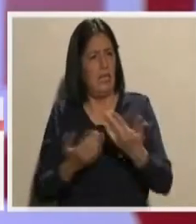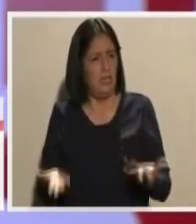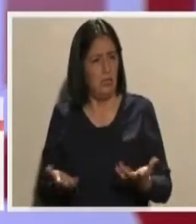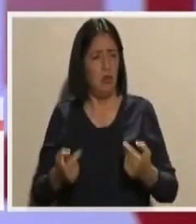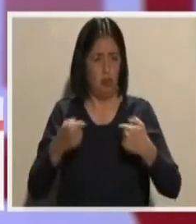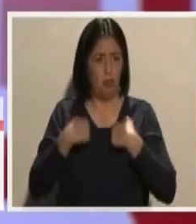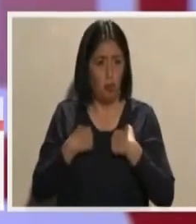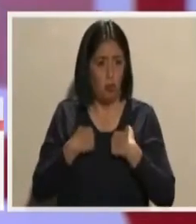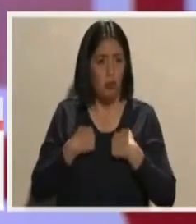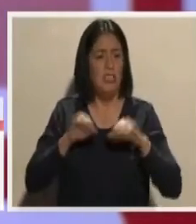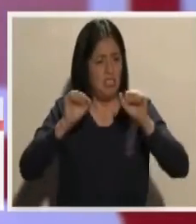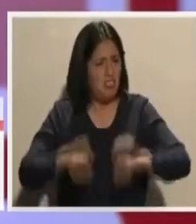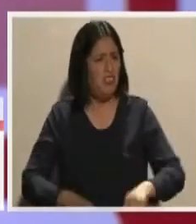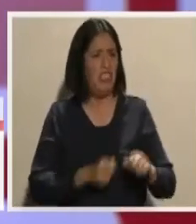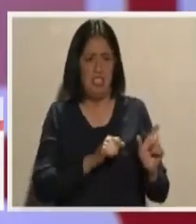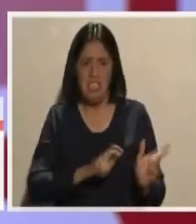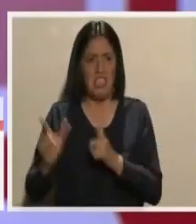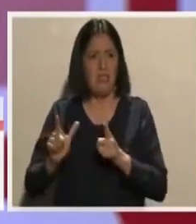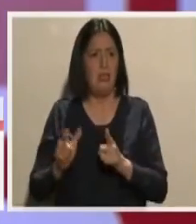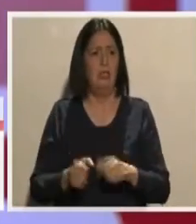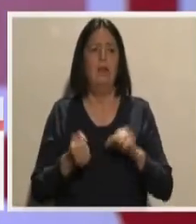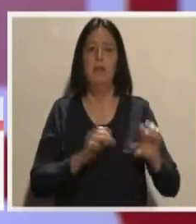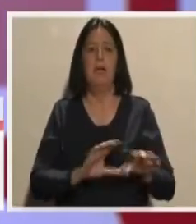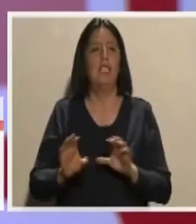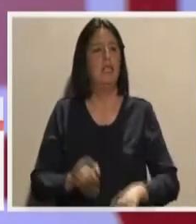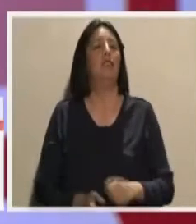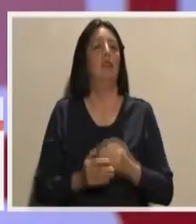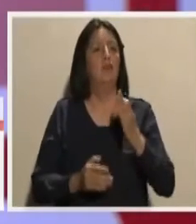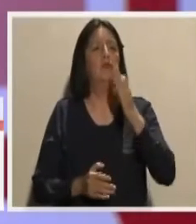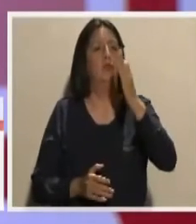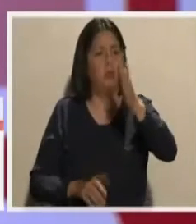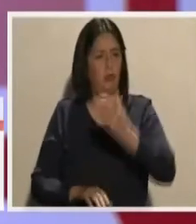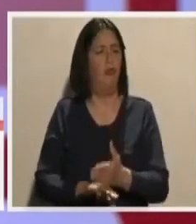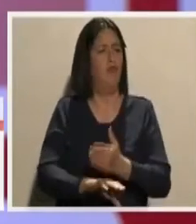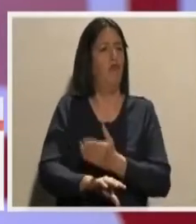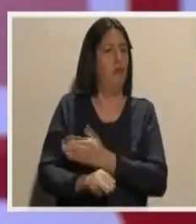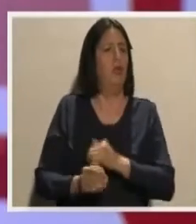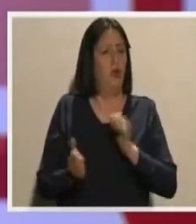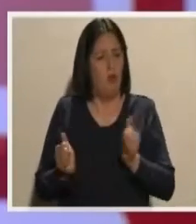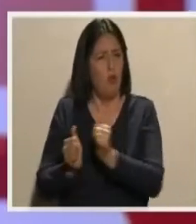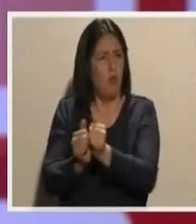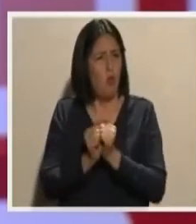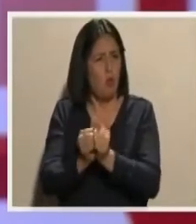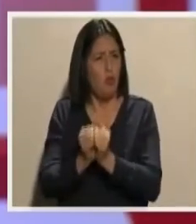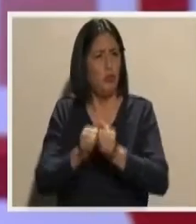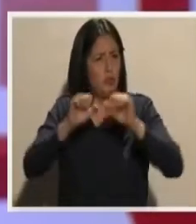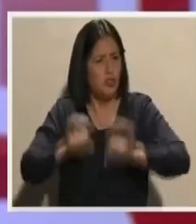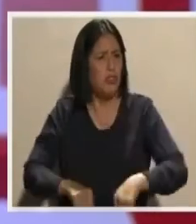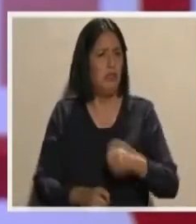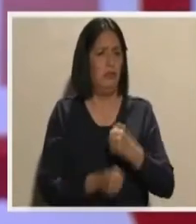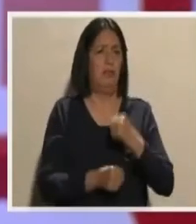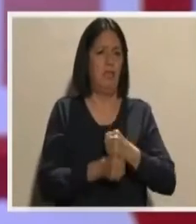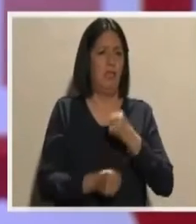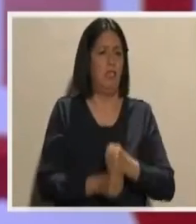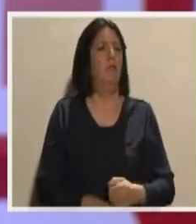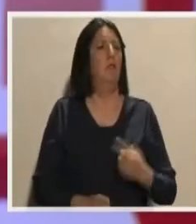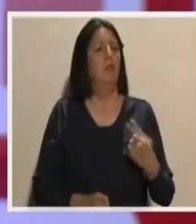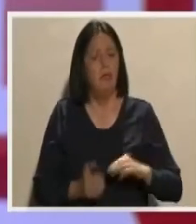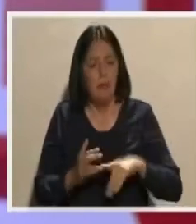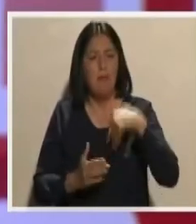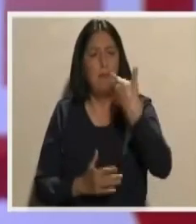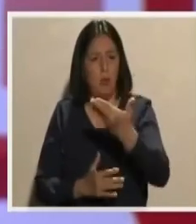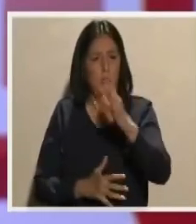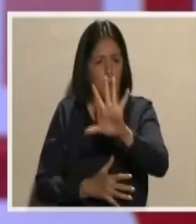Yo estoy lista para construir nuestro futuro. Juntos trabajaremos cada día durante los